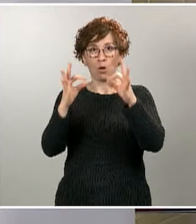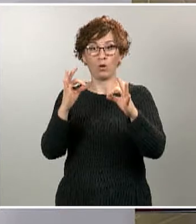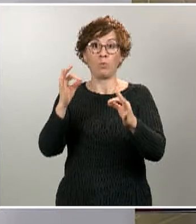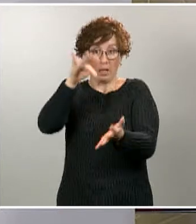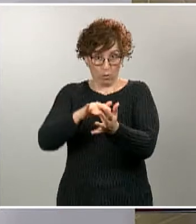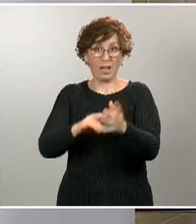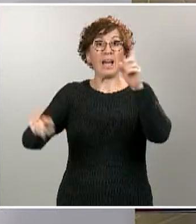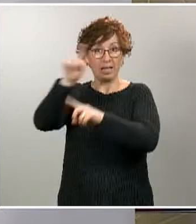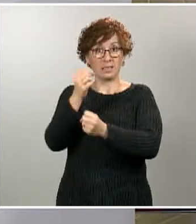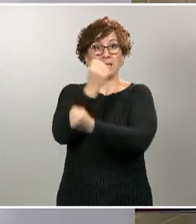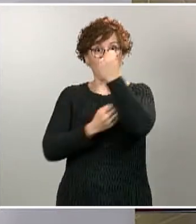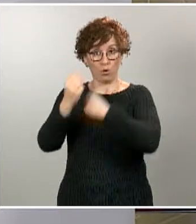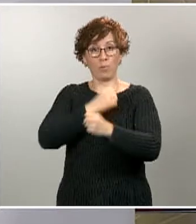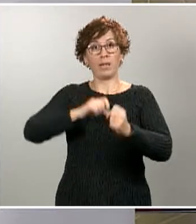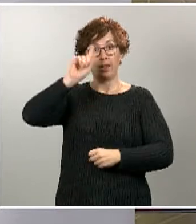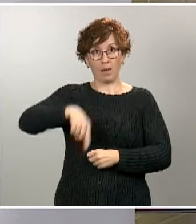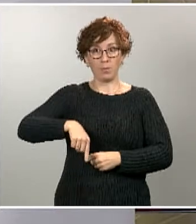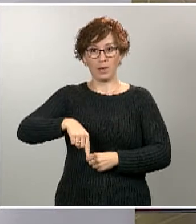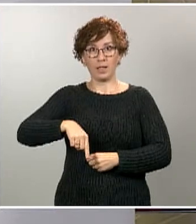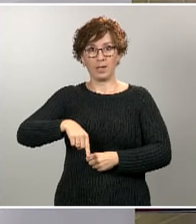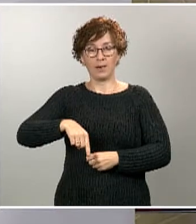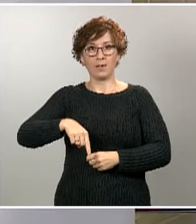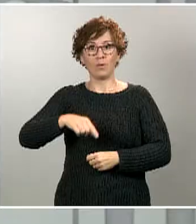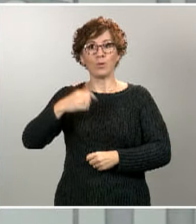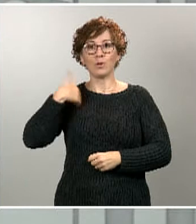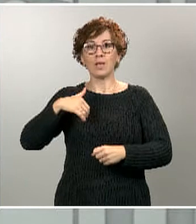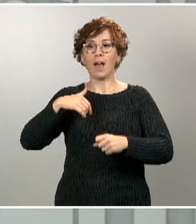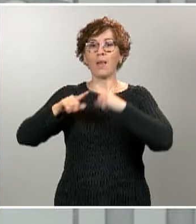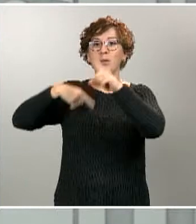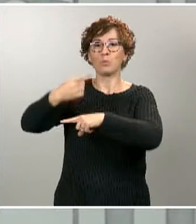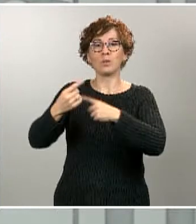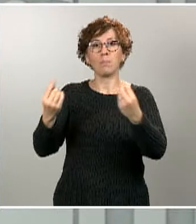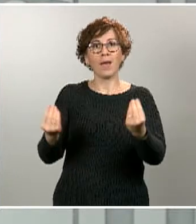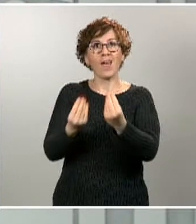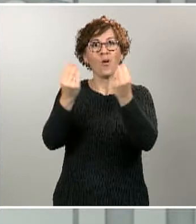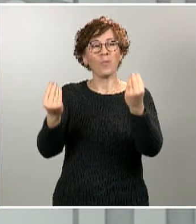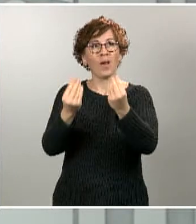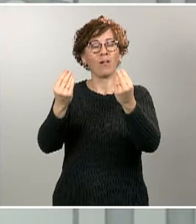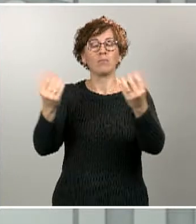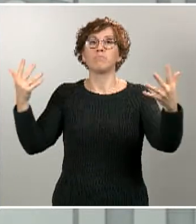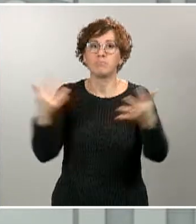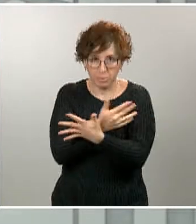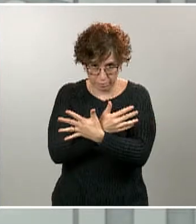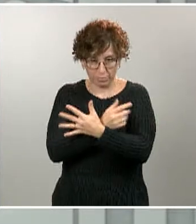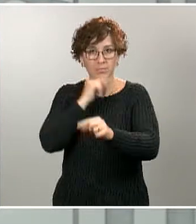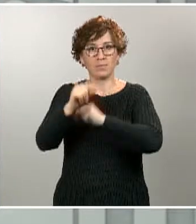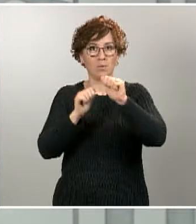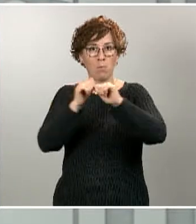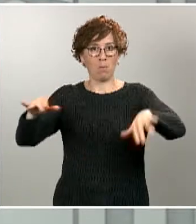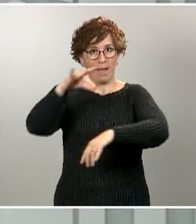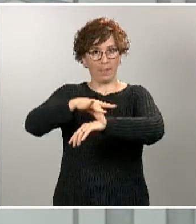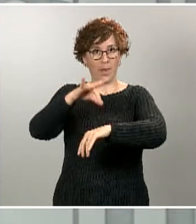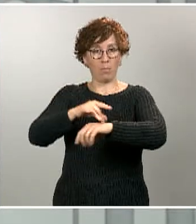estábamos recuperándonos, viene una pandemia sanitaria como nunca se había conocido en el mundo desarrollado y a partir de ese